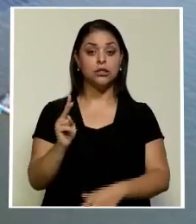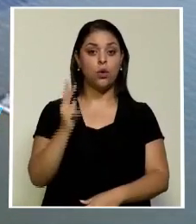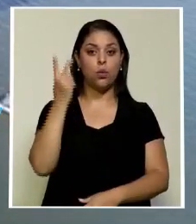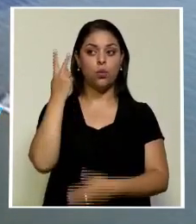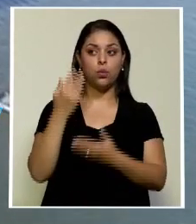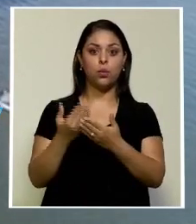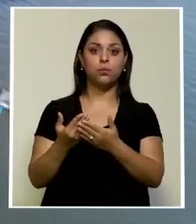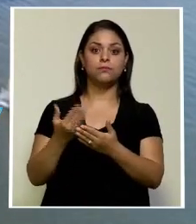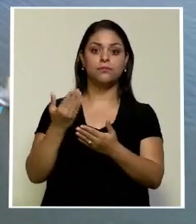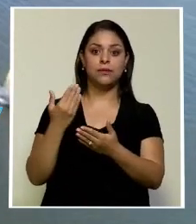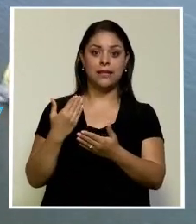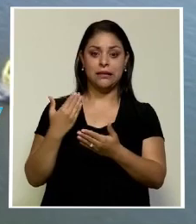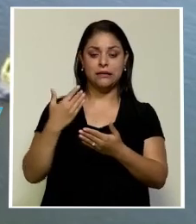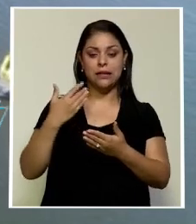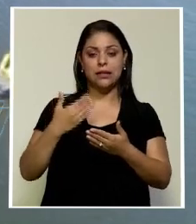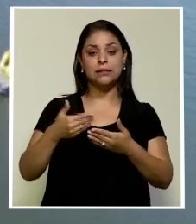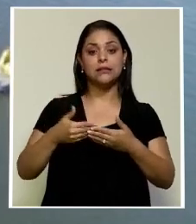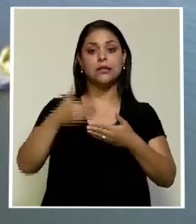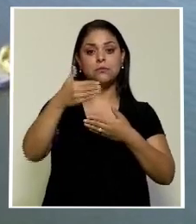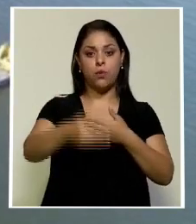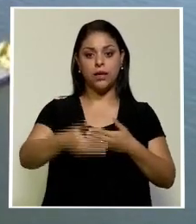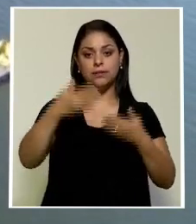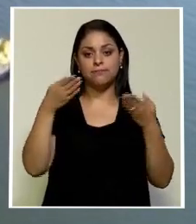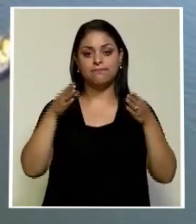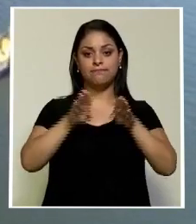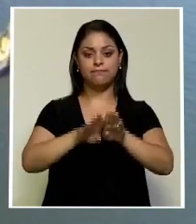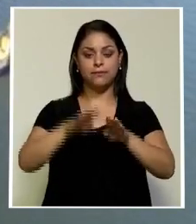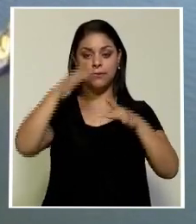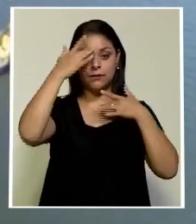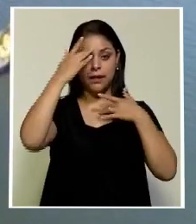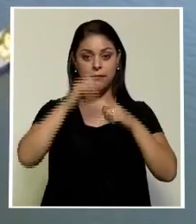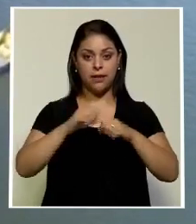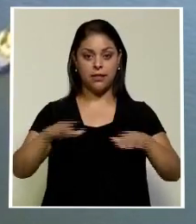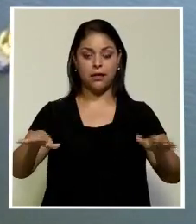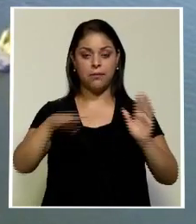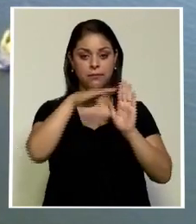luego del cierre por la pandemia y por las medidas sanitarias.